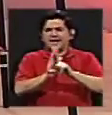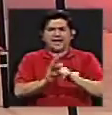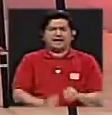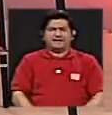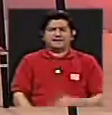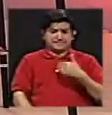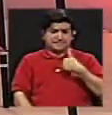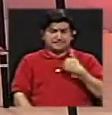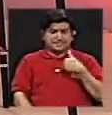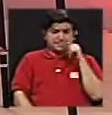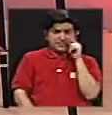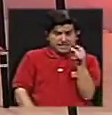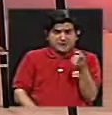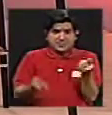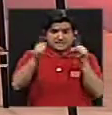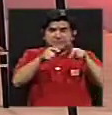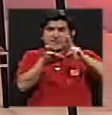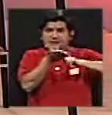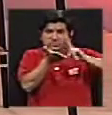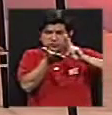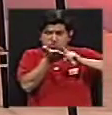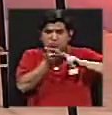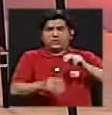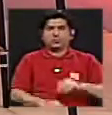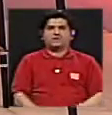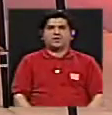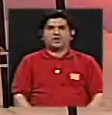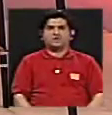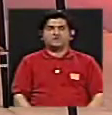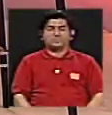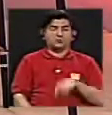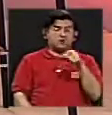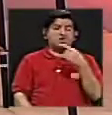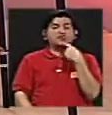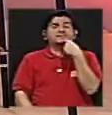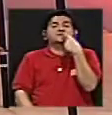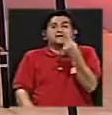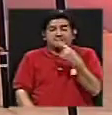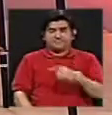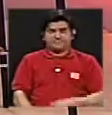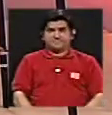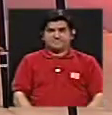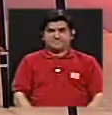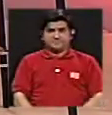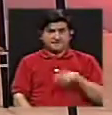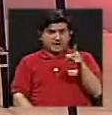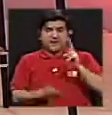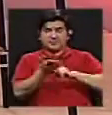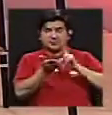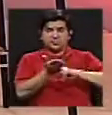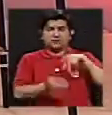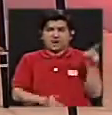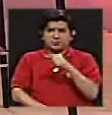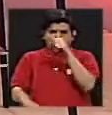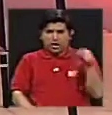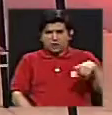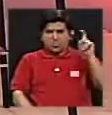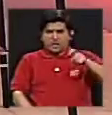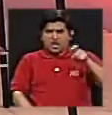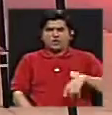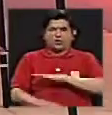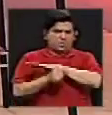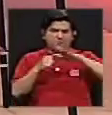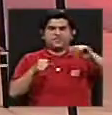encontrado en el contrato con el cual se alega que ese contrato debería ser anulado de